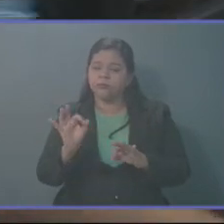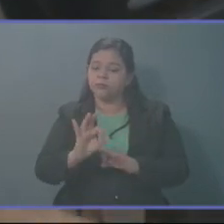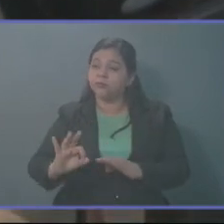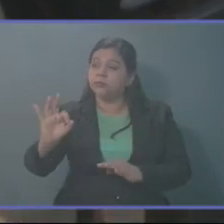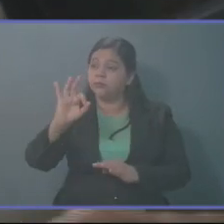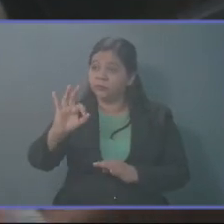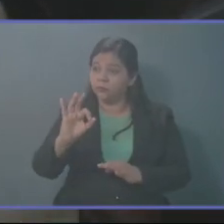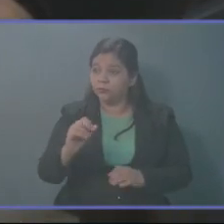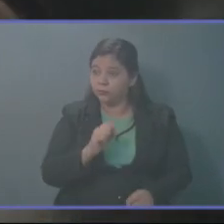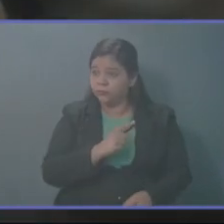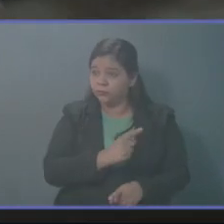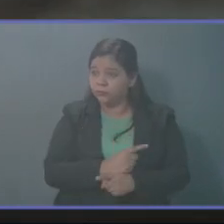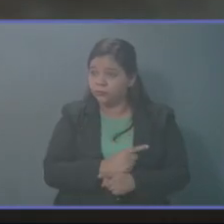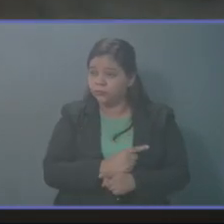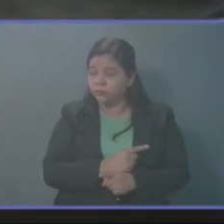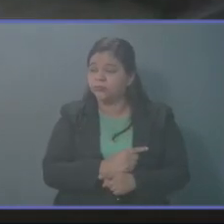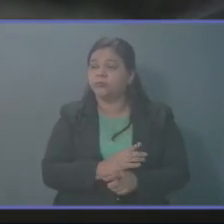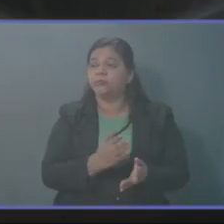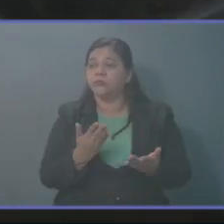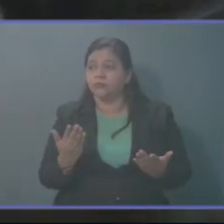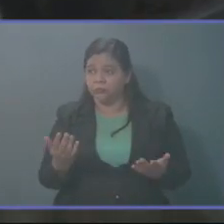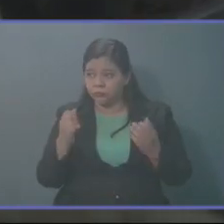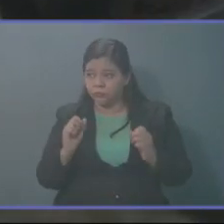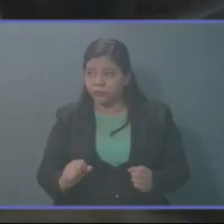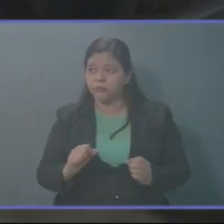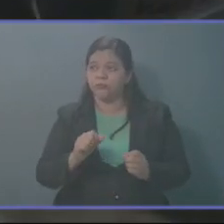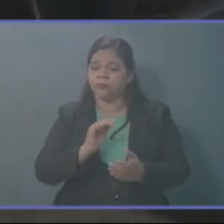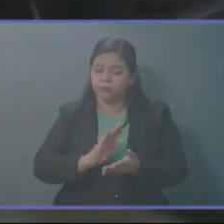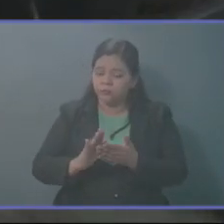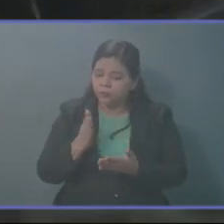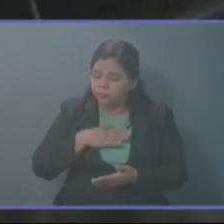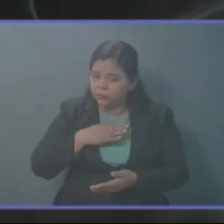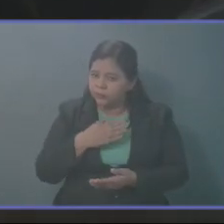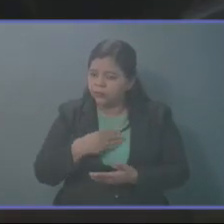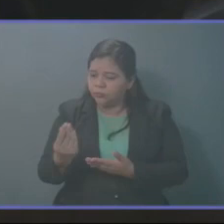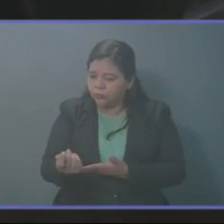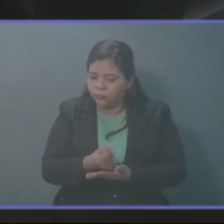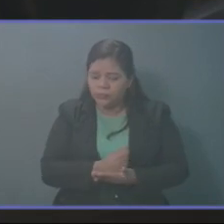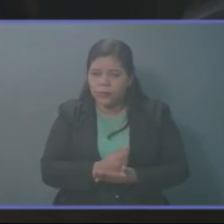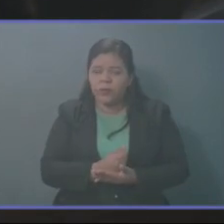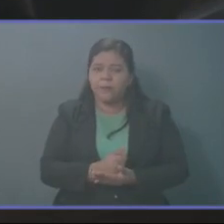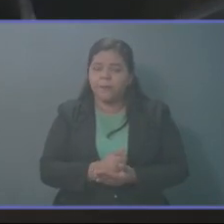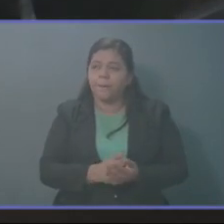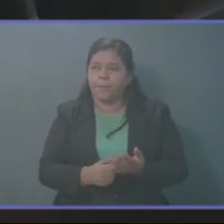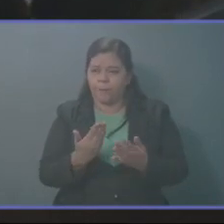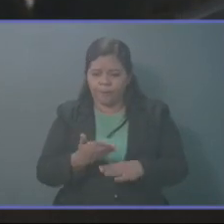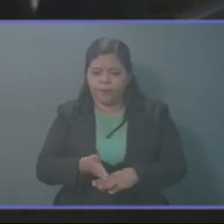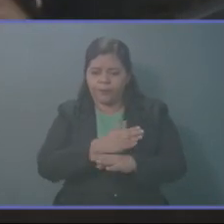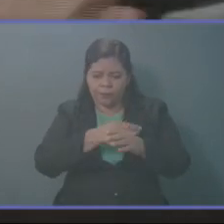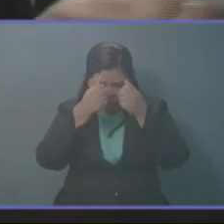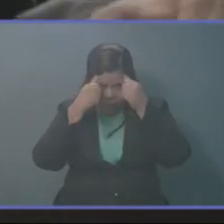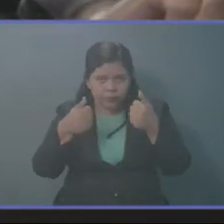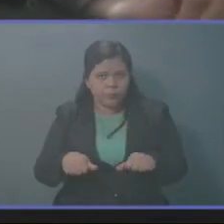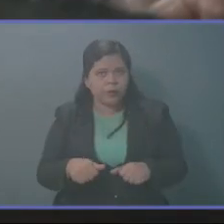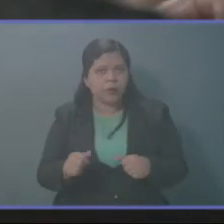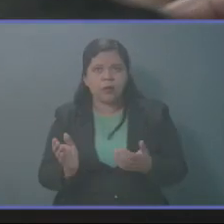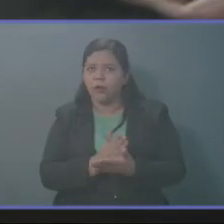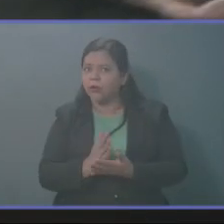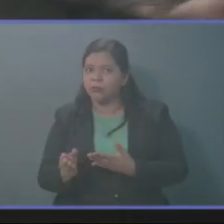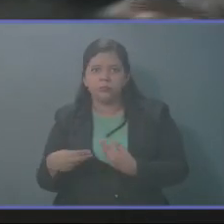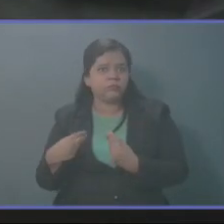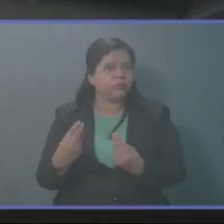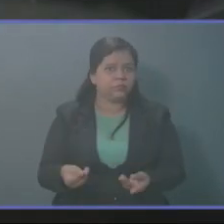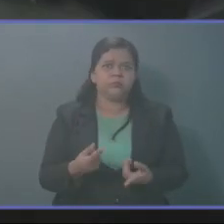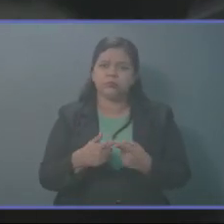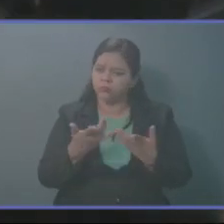digamos, adecuada para poder adquirir esos recursos. Incluso la deuda que se le aprobó el año pasado en diciembre todavía no la había colocado, o sea, lo